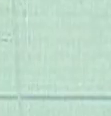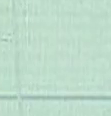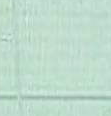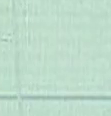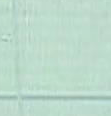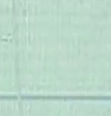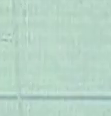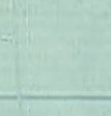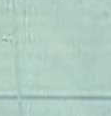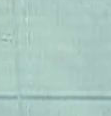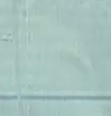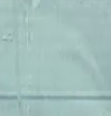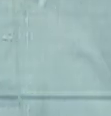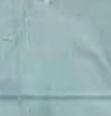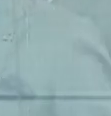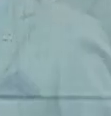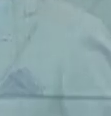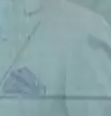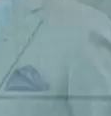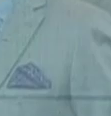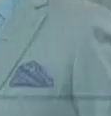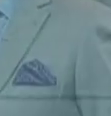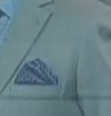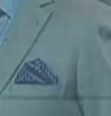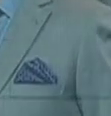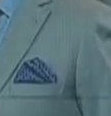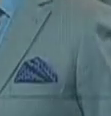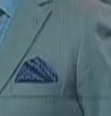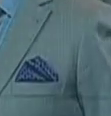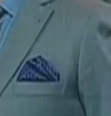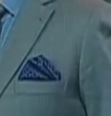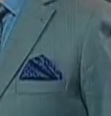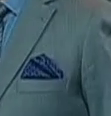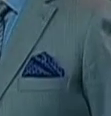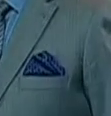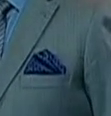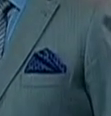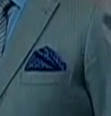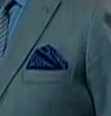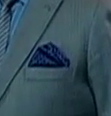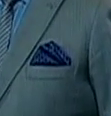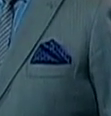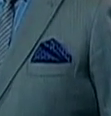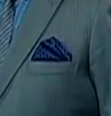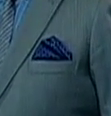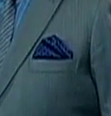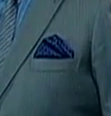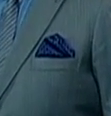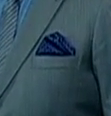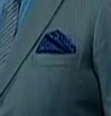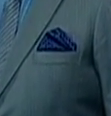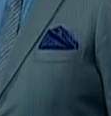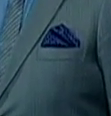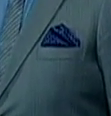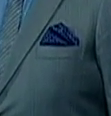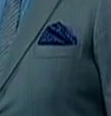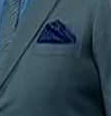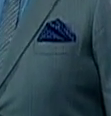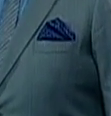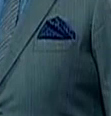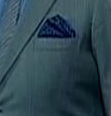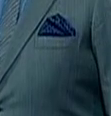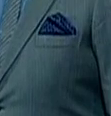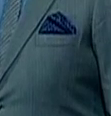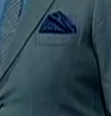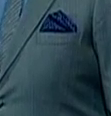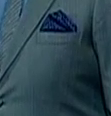yugo lanzó la ley respetando la virtud y honor Gloria